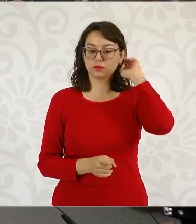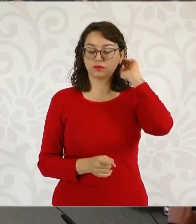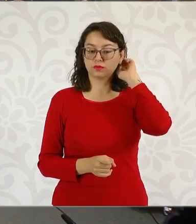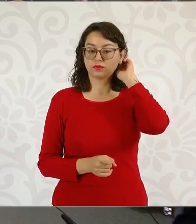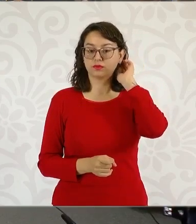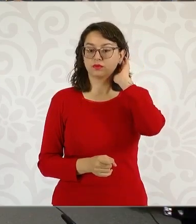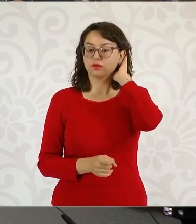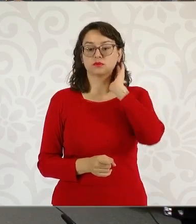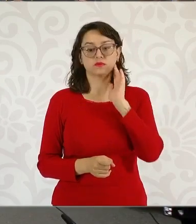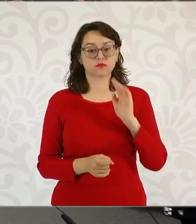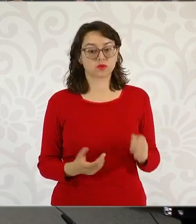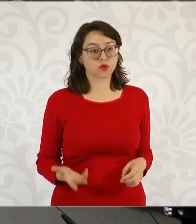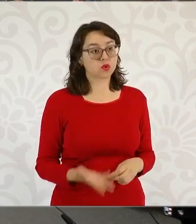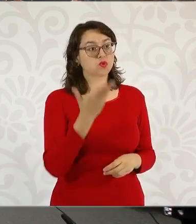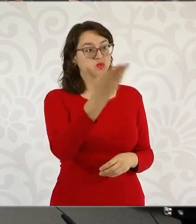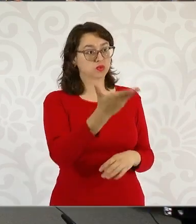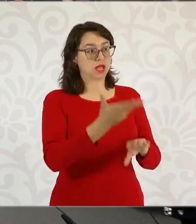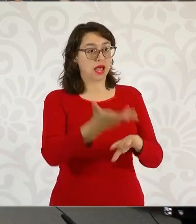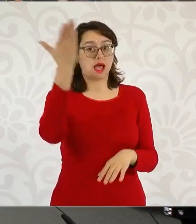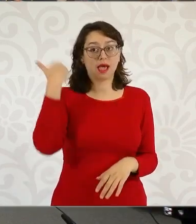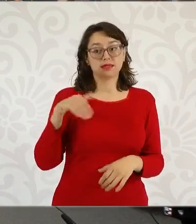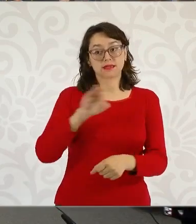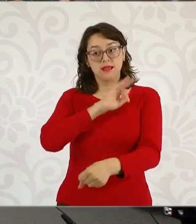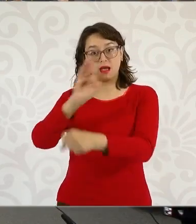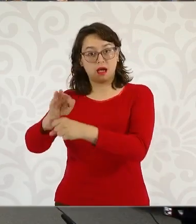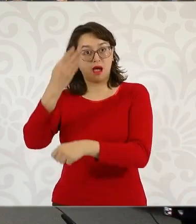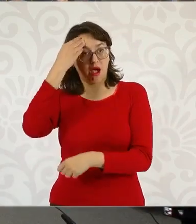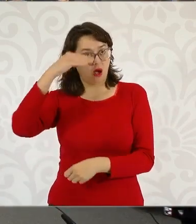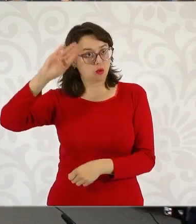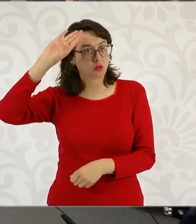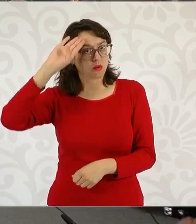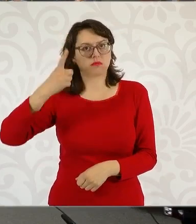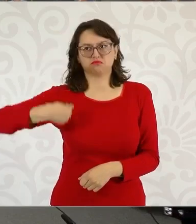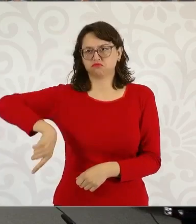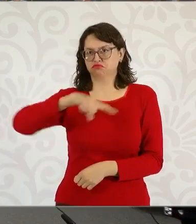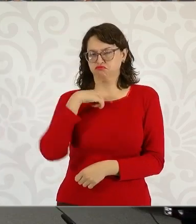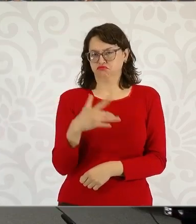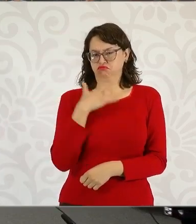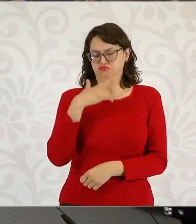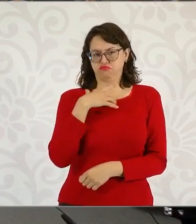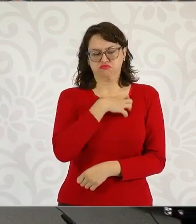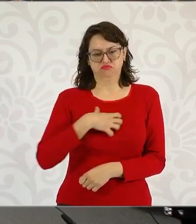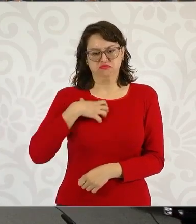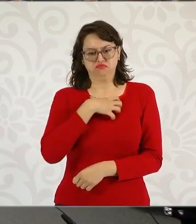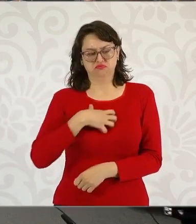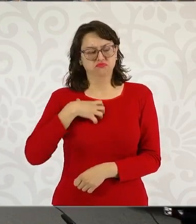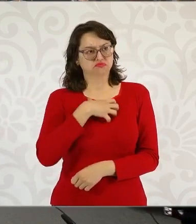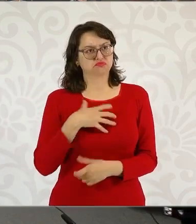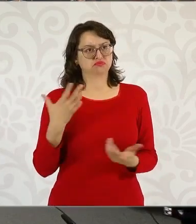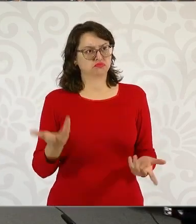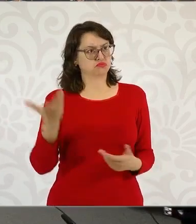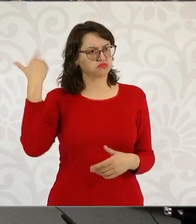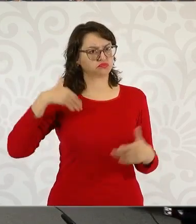celebramos millones de mexicanos, también con la compañera candidata